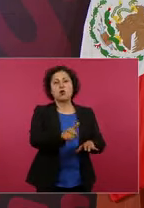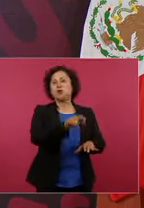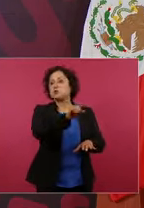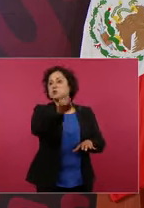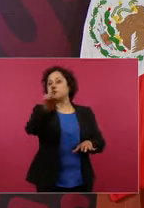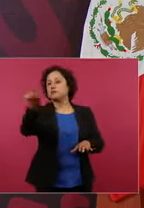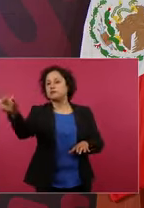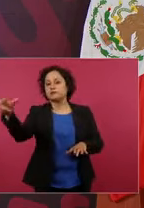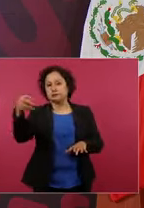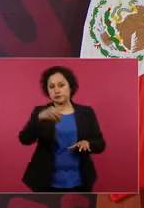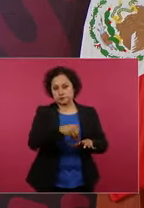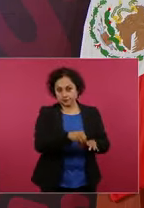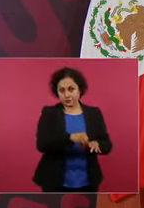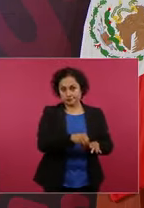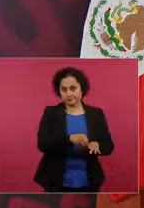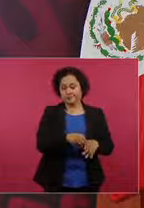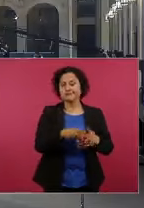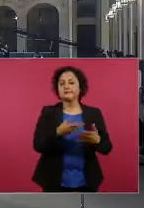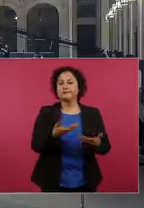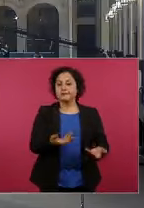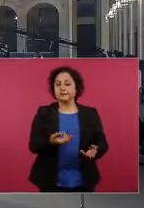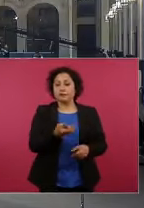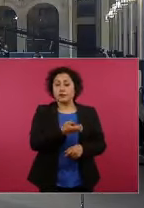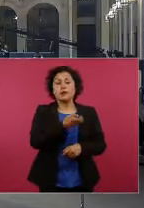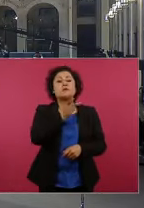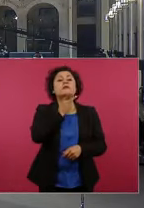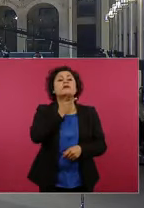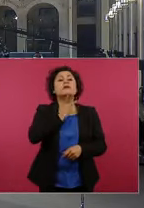Va a quedar petróleo